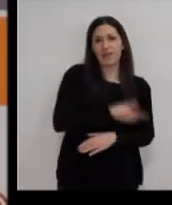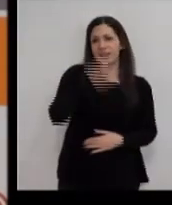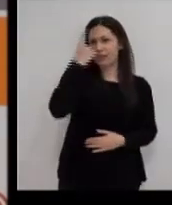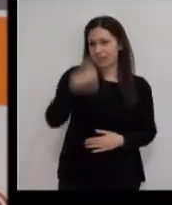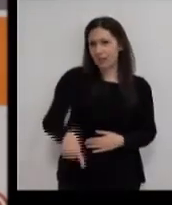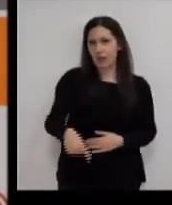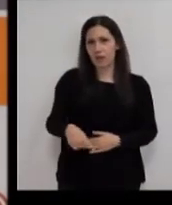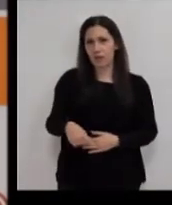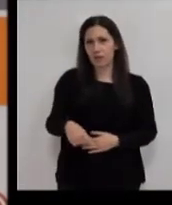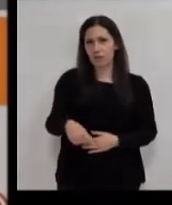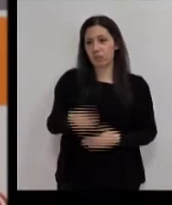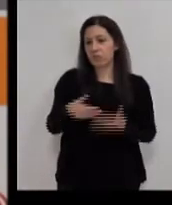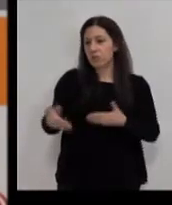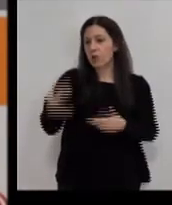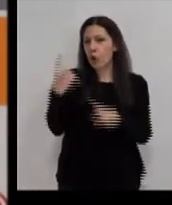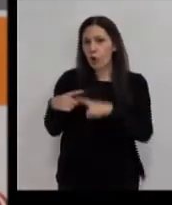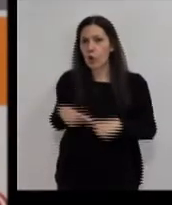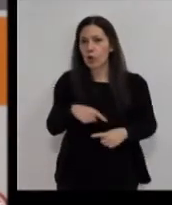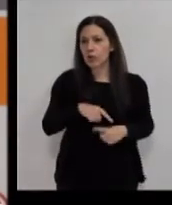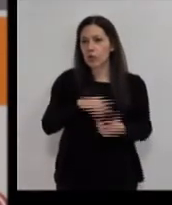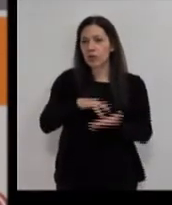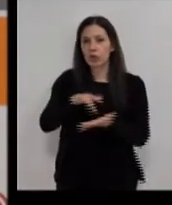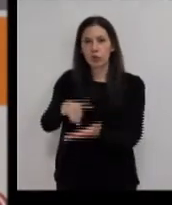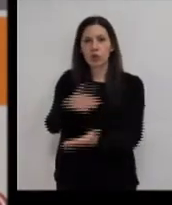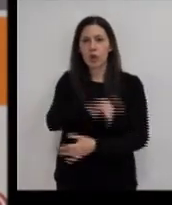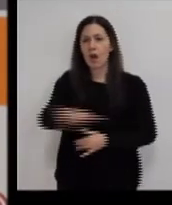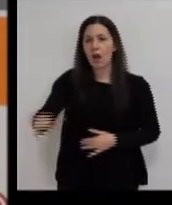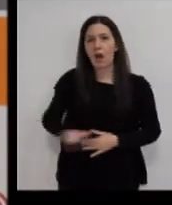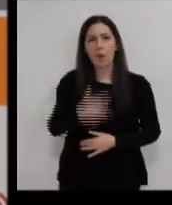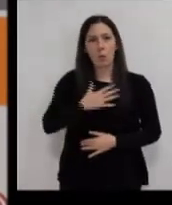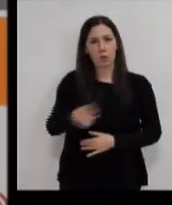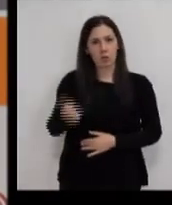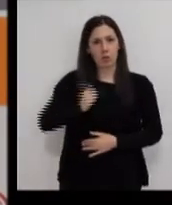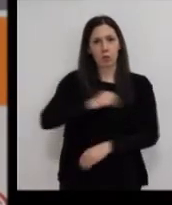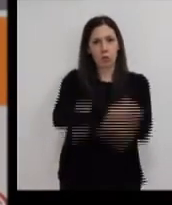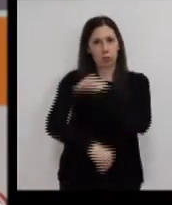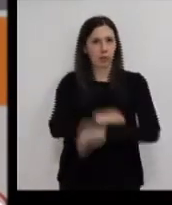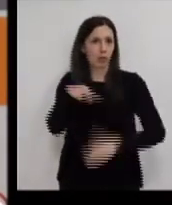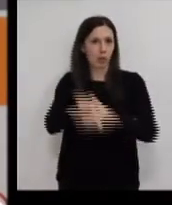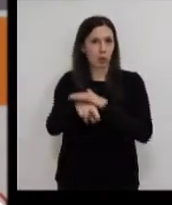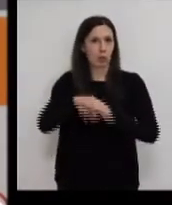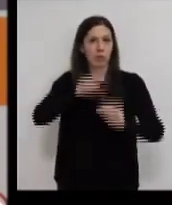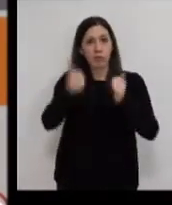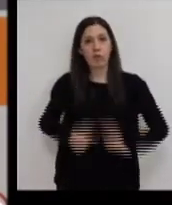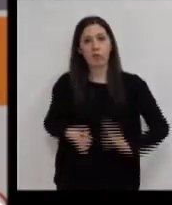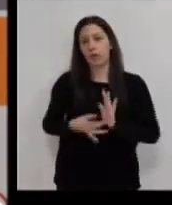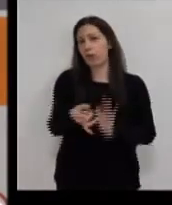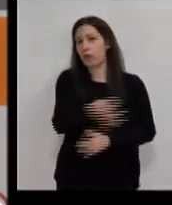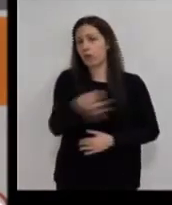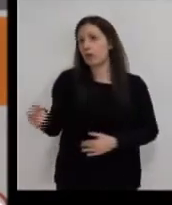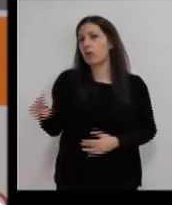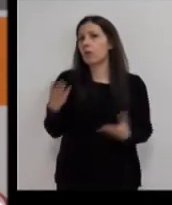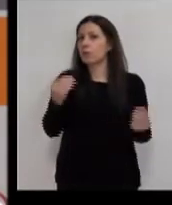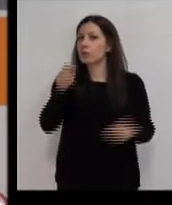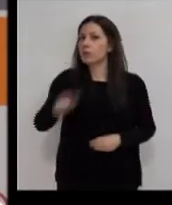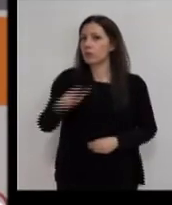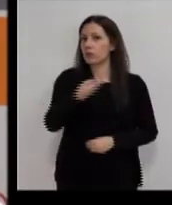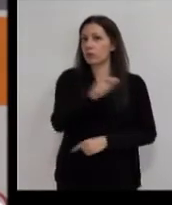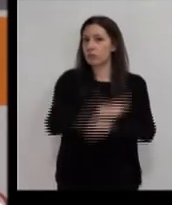con discapacidad, si previamente sabe a lo que se enfrenta, puede utilizar los recursos de una manera